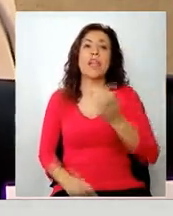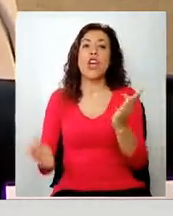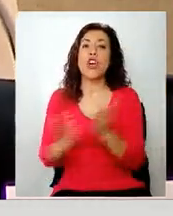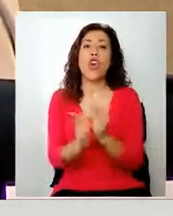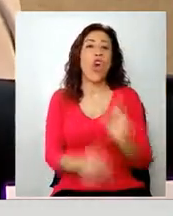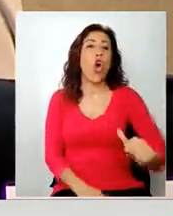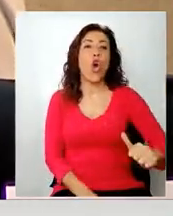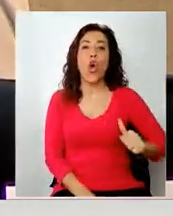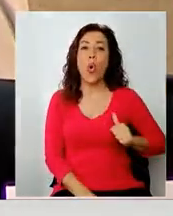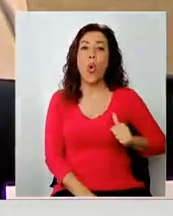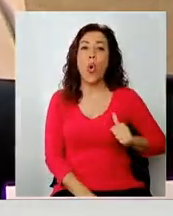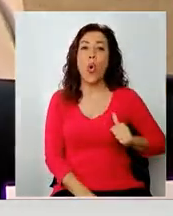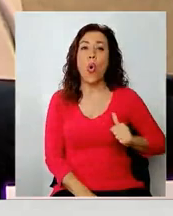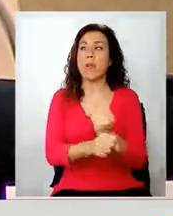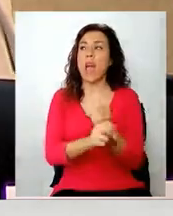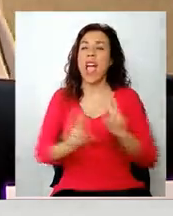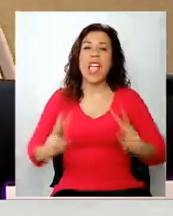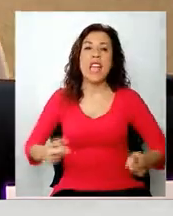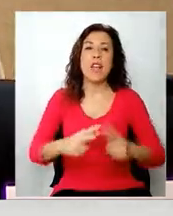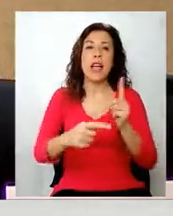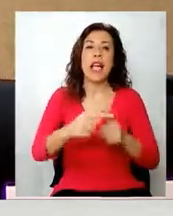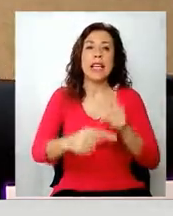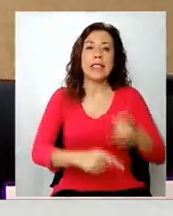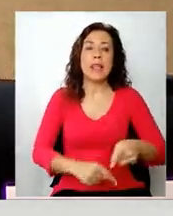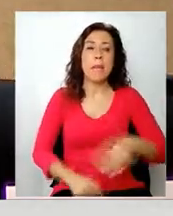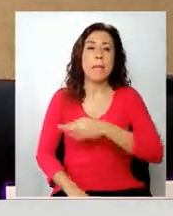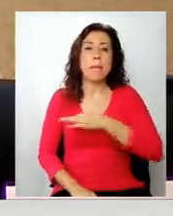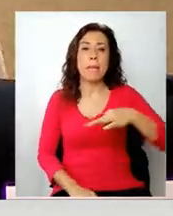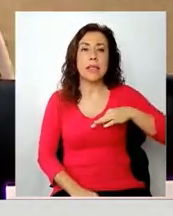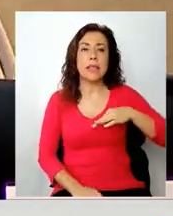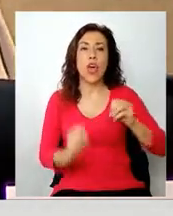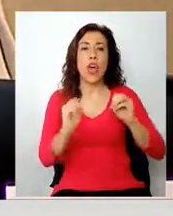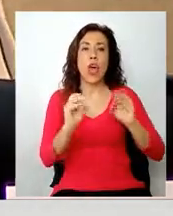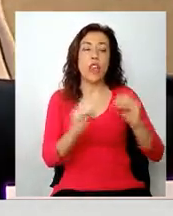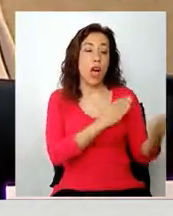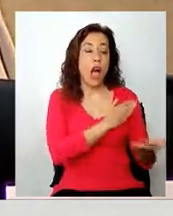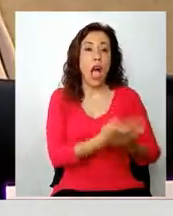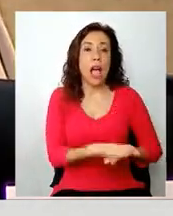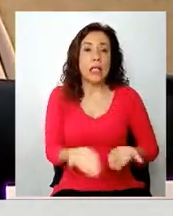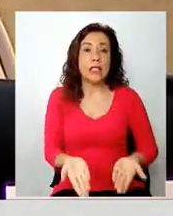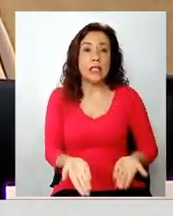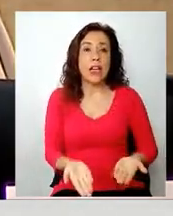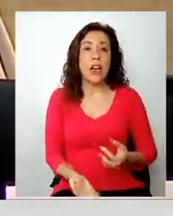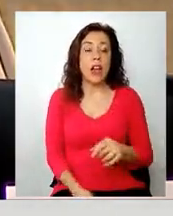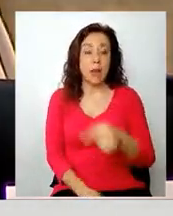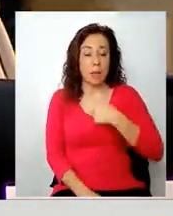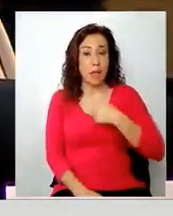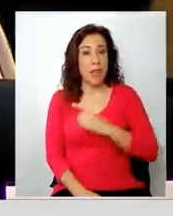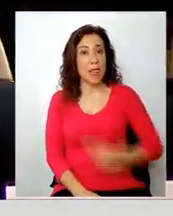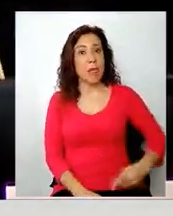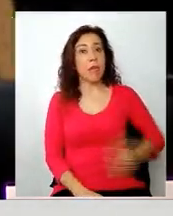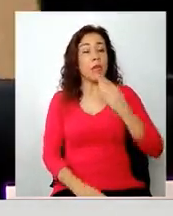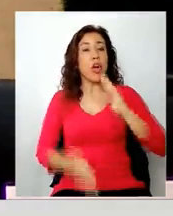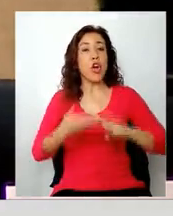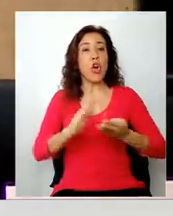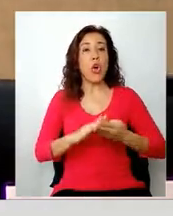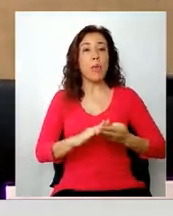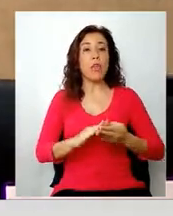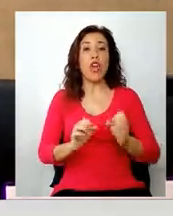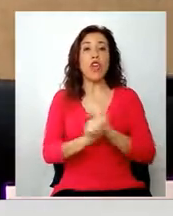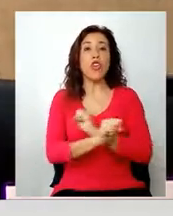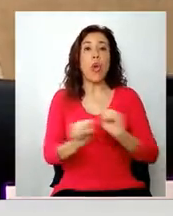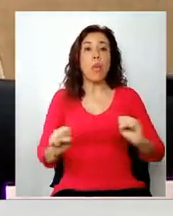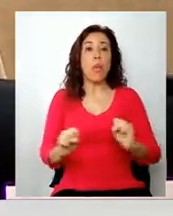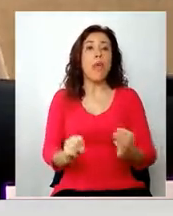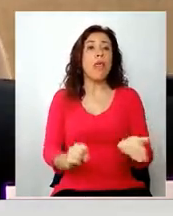condiciones de infraestructuras exigidas por el Ministerio de Educación pero hasta ahora ni esta diputación ni la comunidad han podido acceder a información